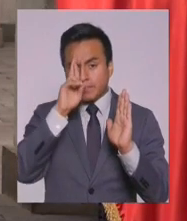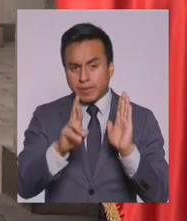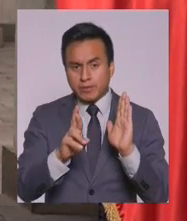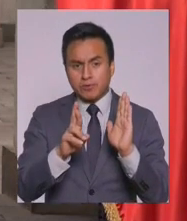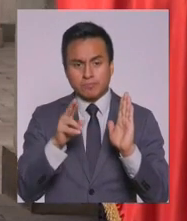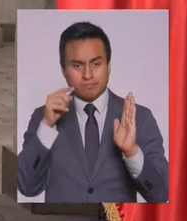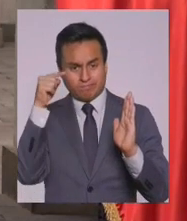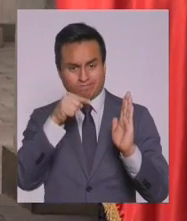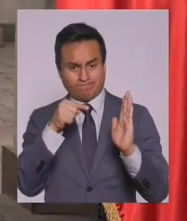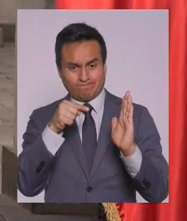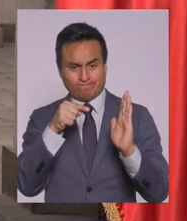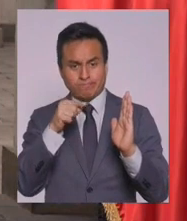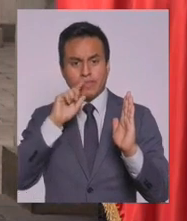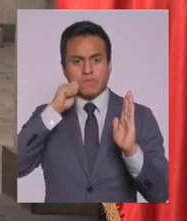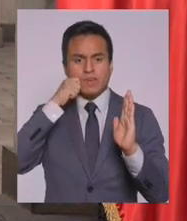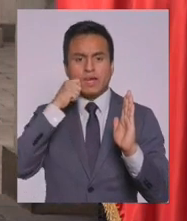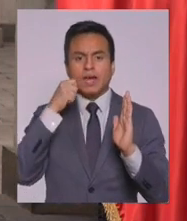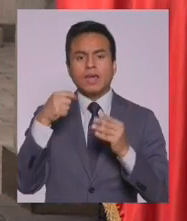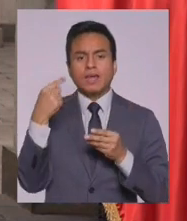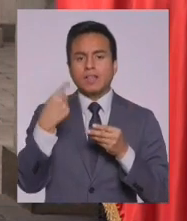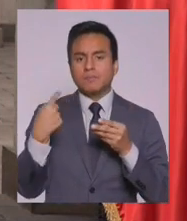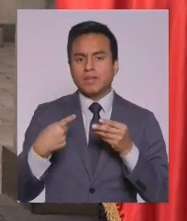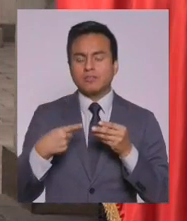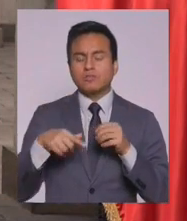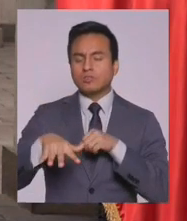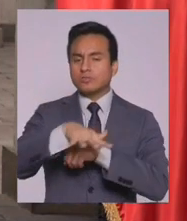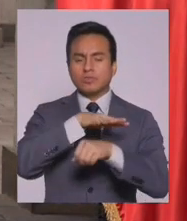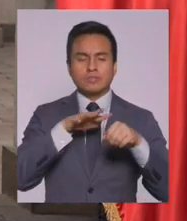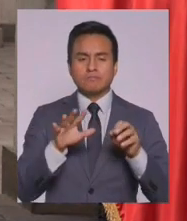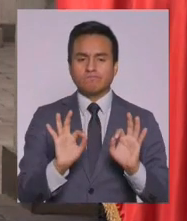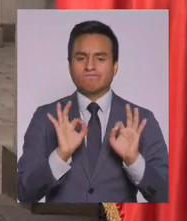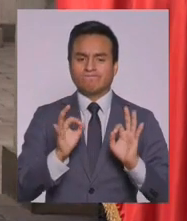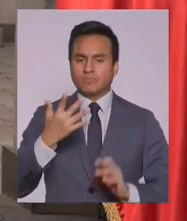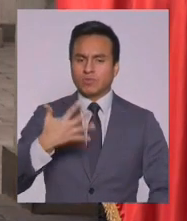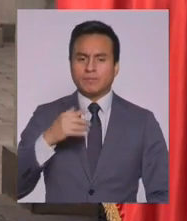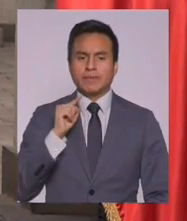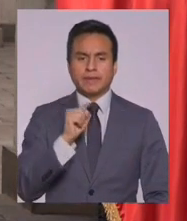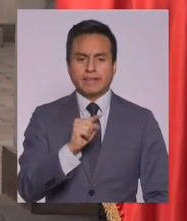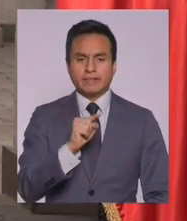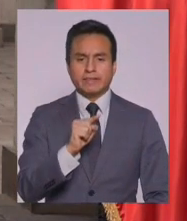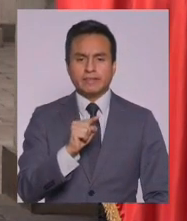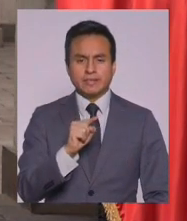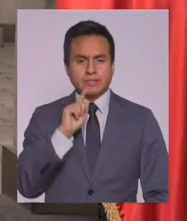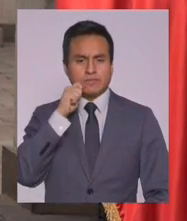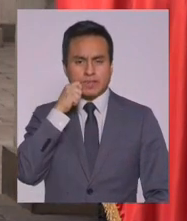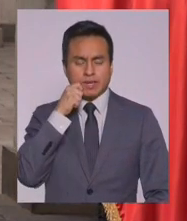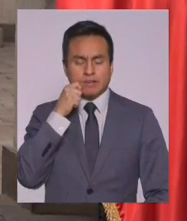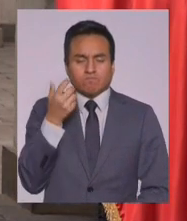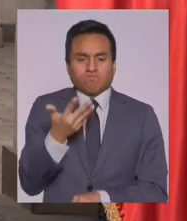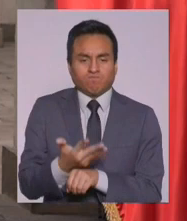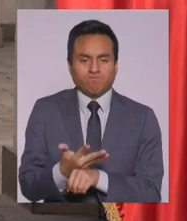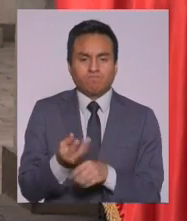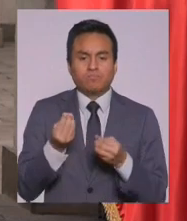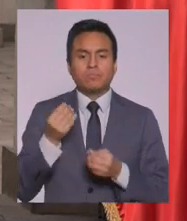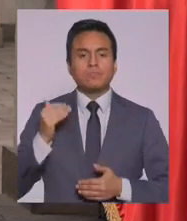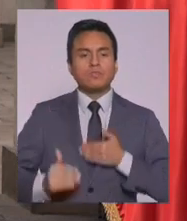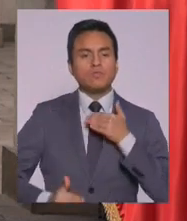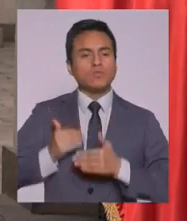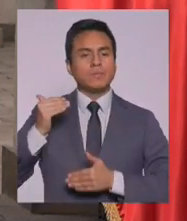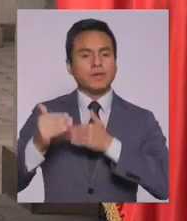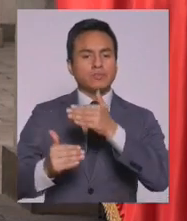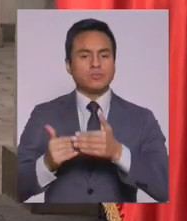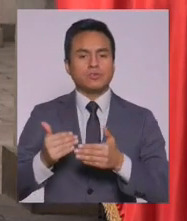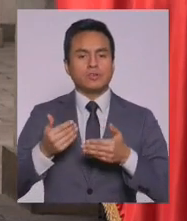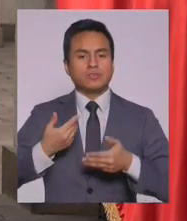las mismas son elementos y condiciones fundamentales para la existencia y buen funcionamiento